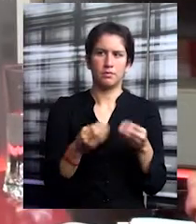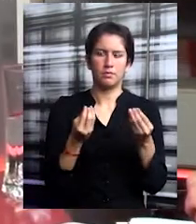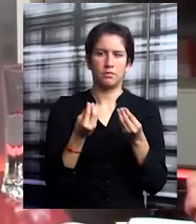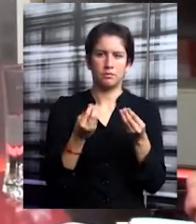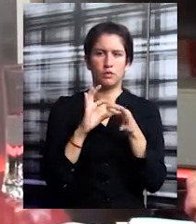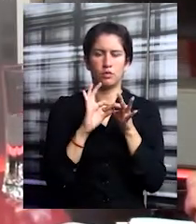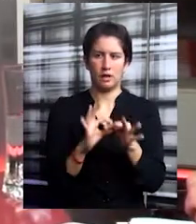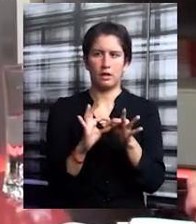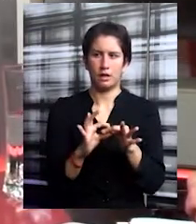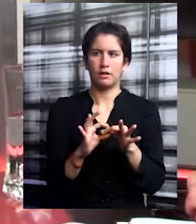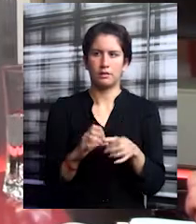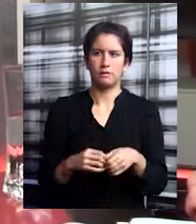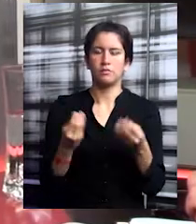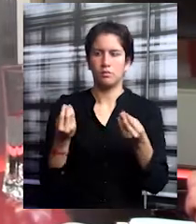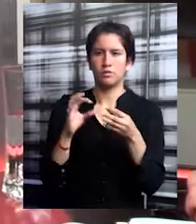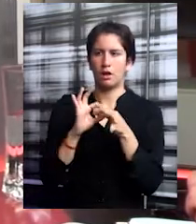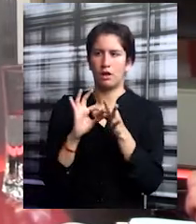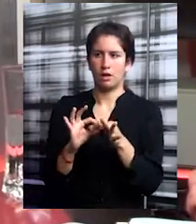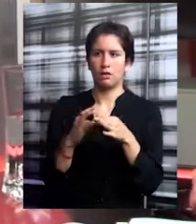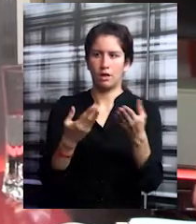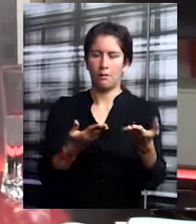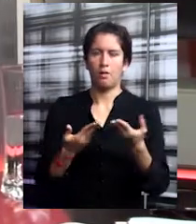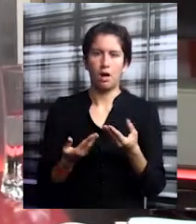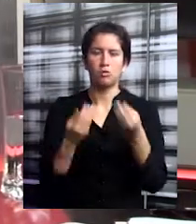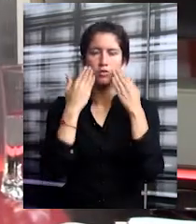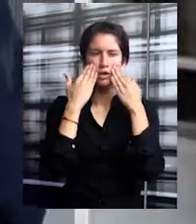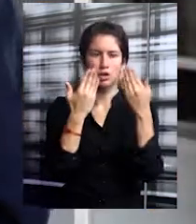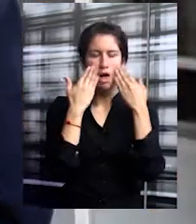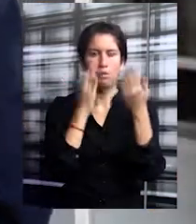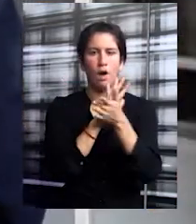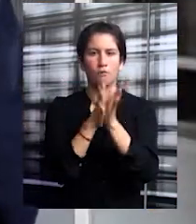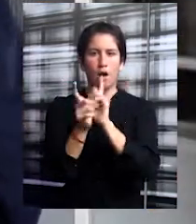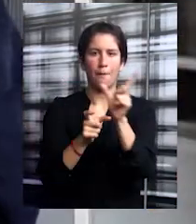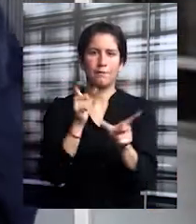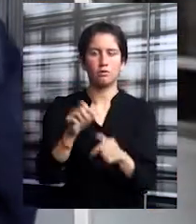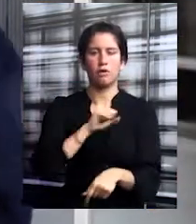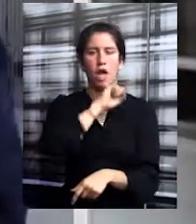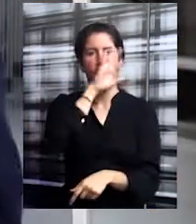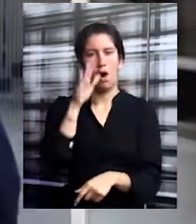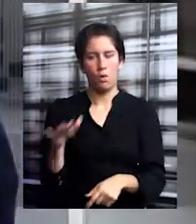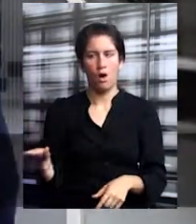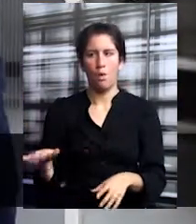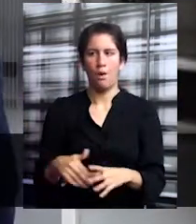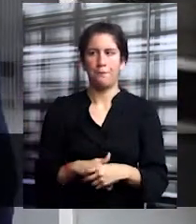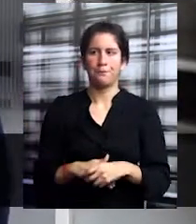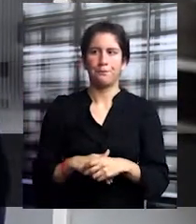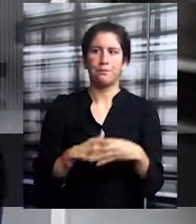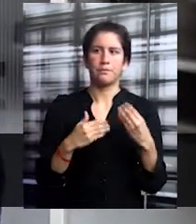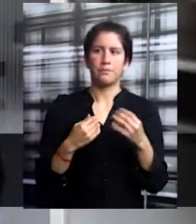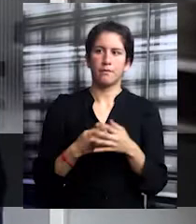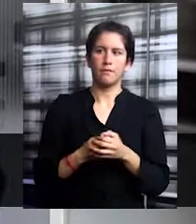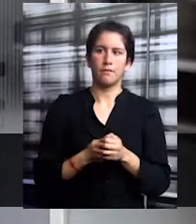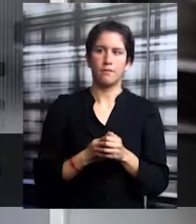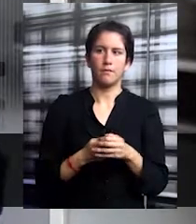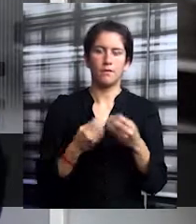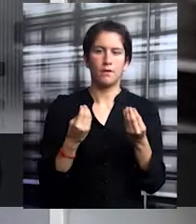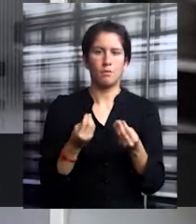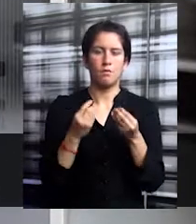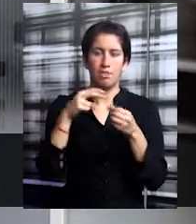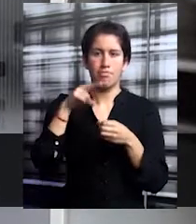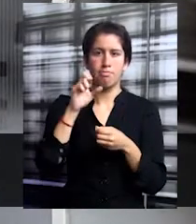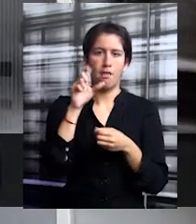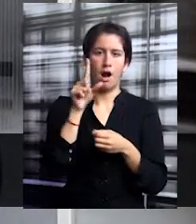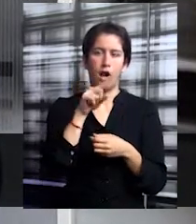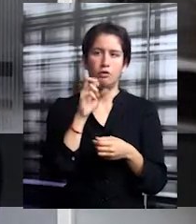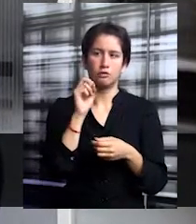gracias a ti, muchas gracias y un saludo especial a toda la gente de la Aconcagua. Bien, muchas gracias. Nelson Venegas, alcalde de Calle Larga, contándonos un